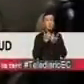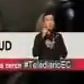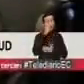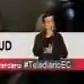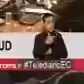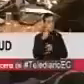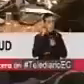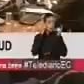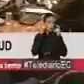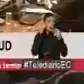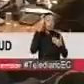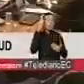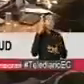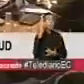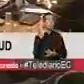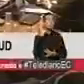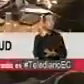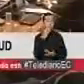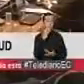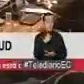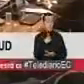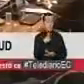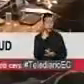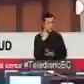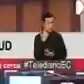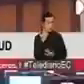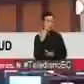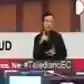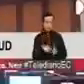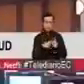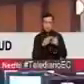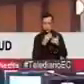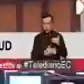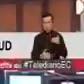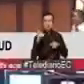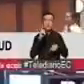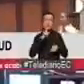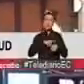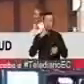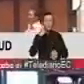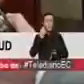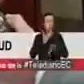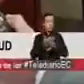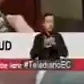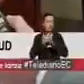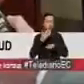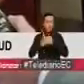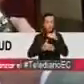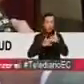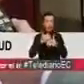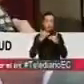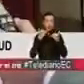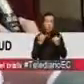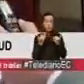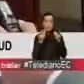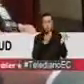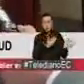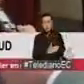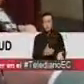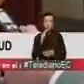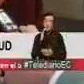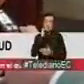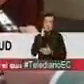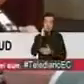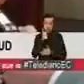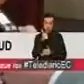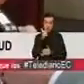Fiscalización y Control Político están a la espera de la notificación para poner a correr el trámite de sustanciación del proceso. Si lo hace el día de hoy, el día de